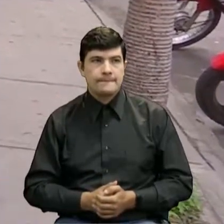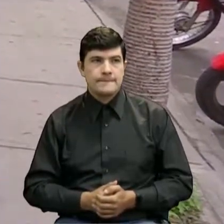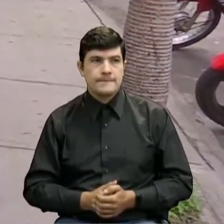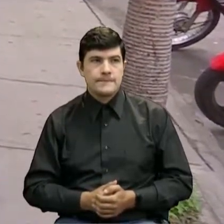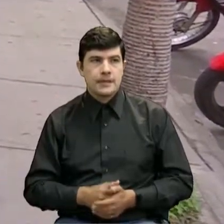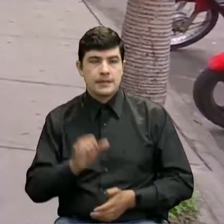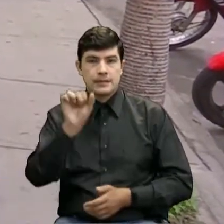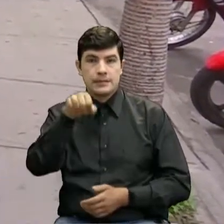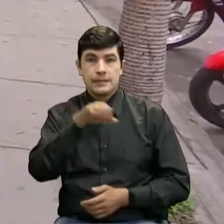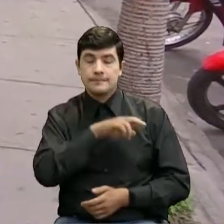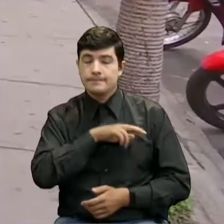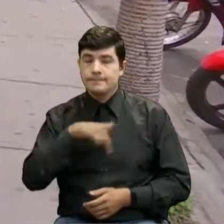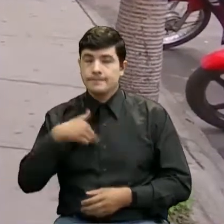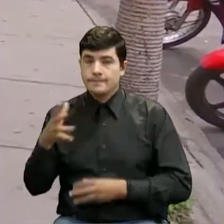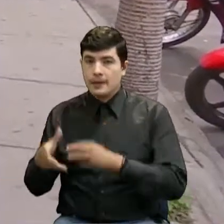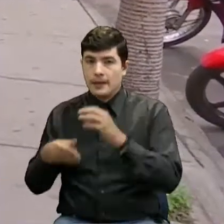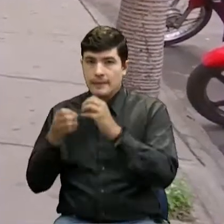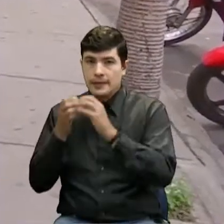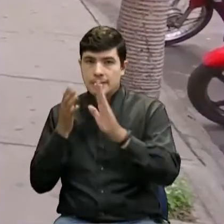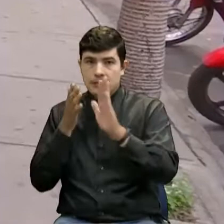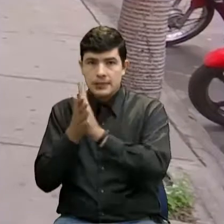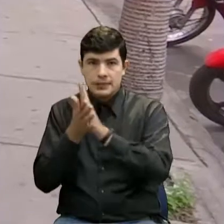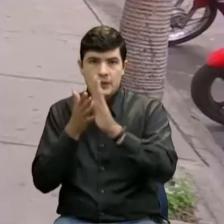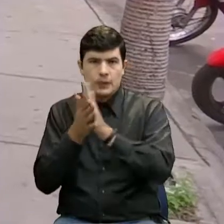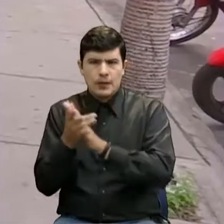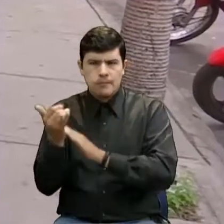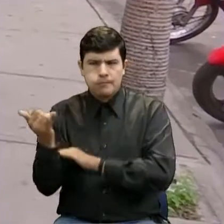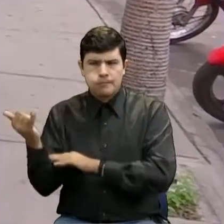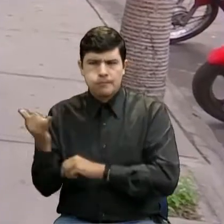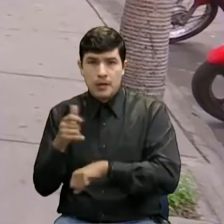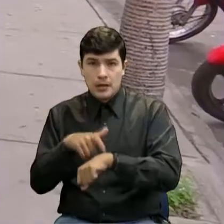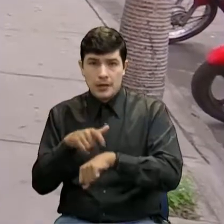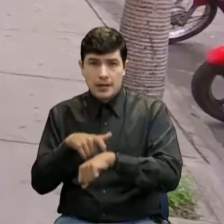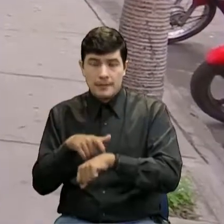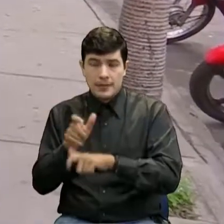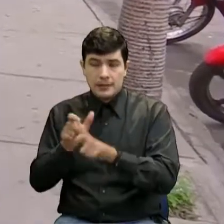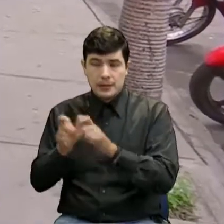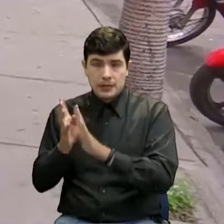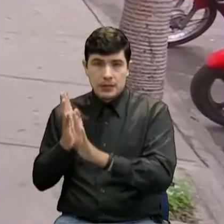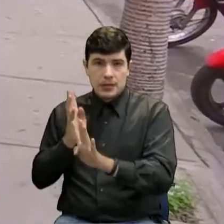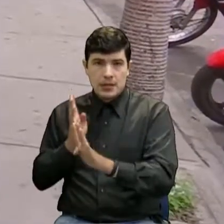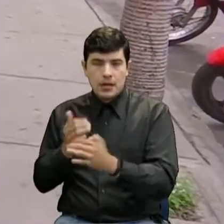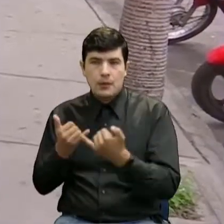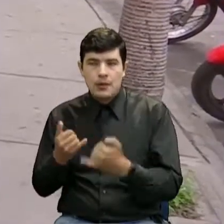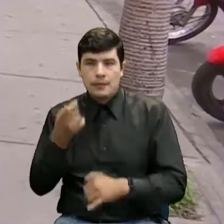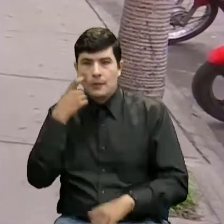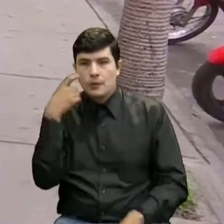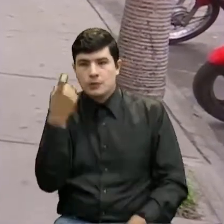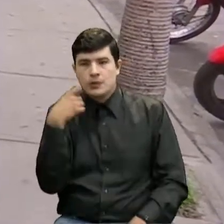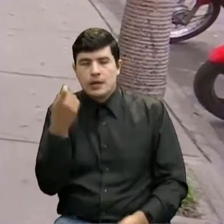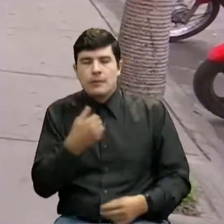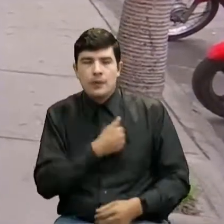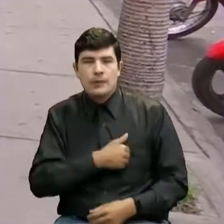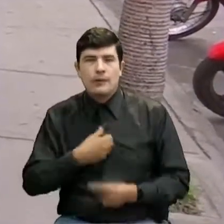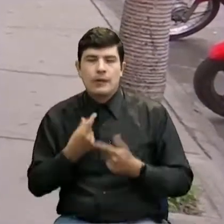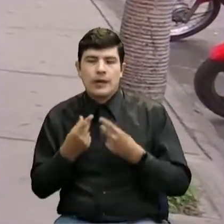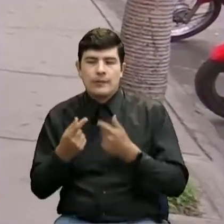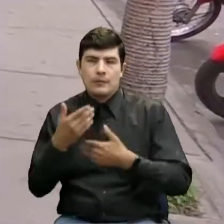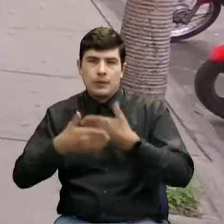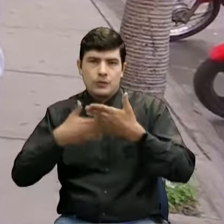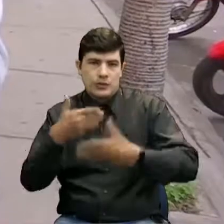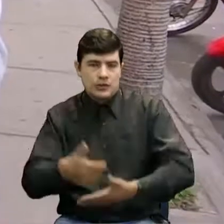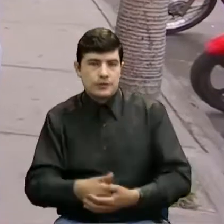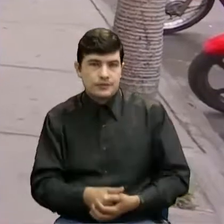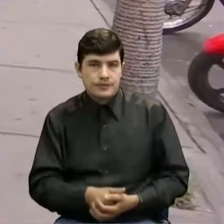les contamos además que a esta hora estas personas están buscando que se dé agilidad en estos procesos que están represados pero seguimos